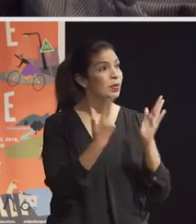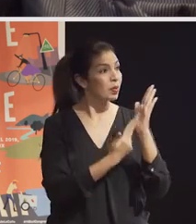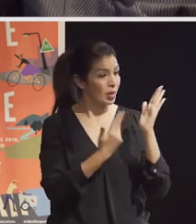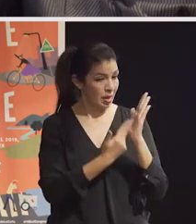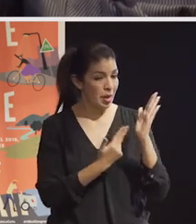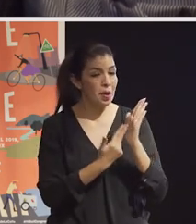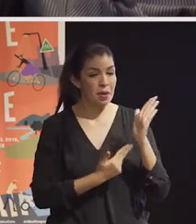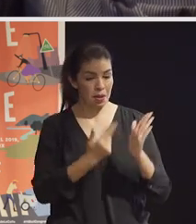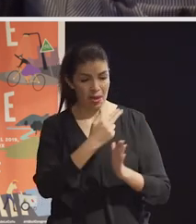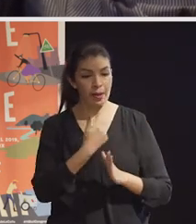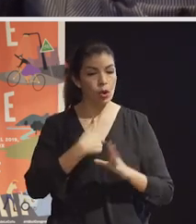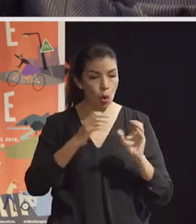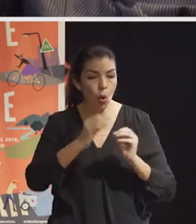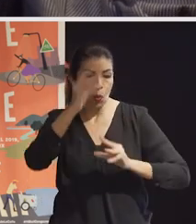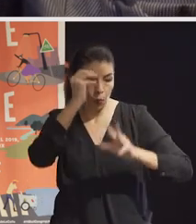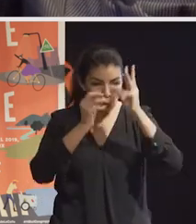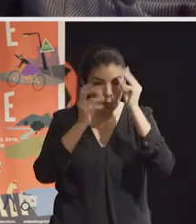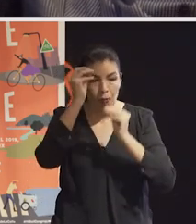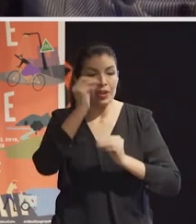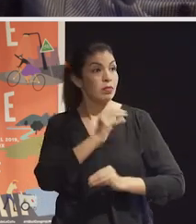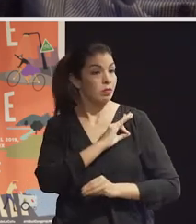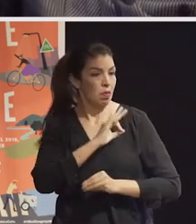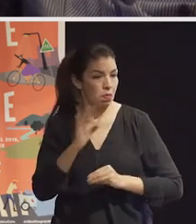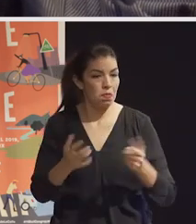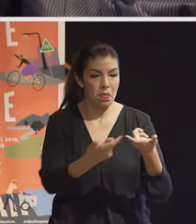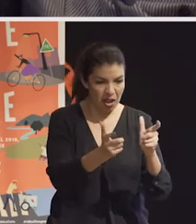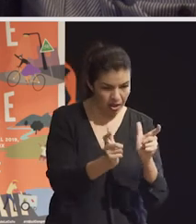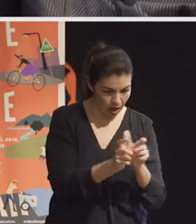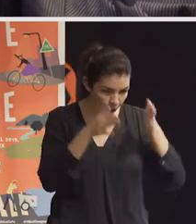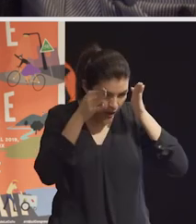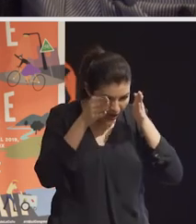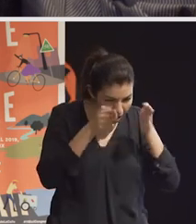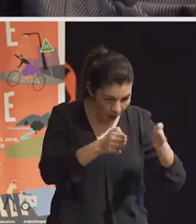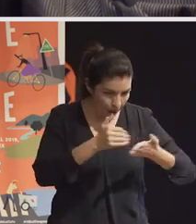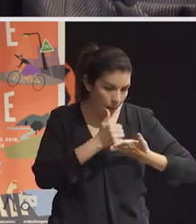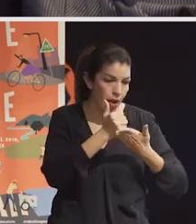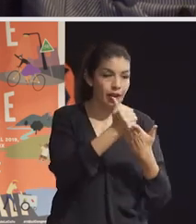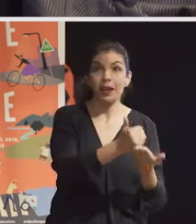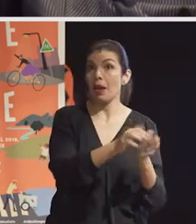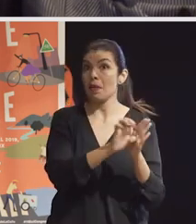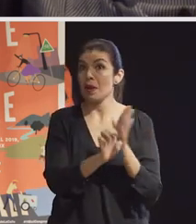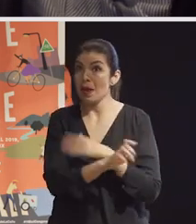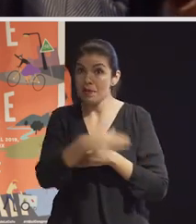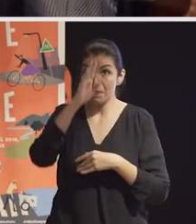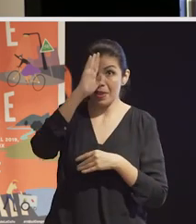comenzar con una escuela para para aprender a manejar bicicleta padre